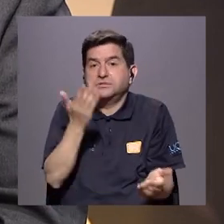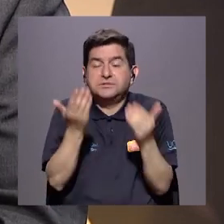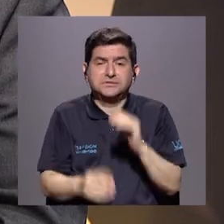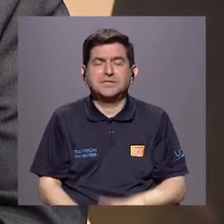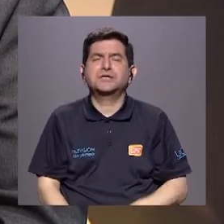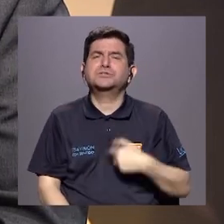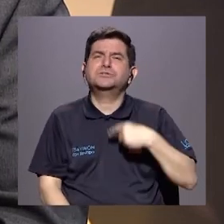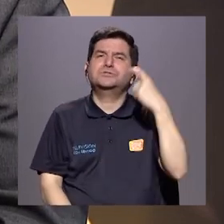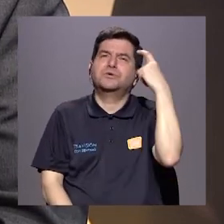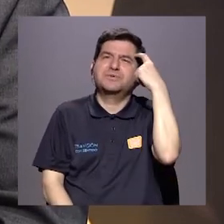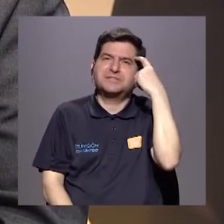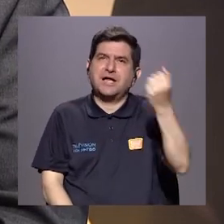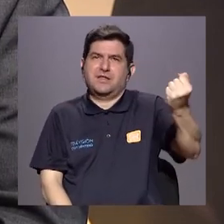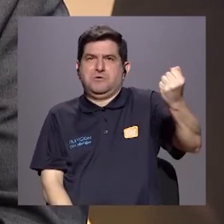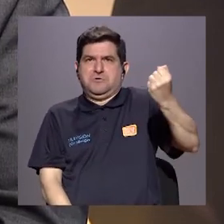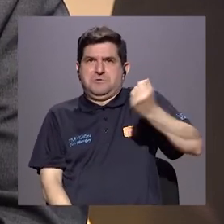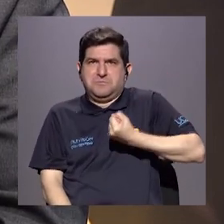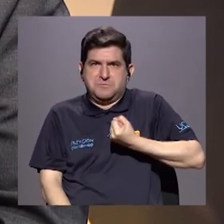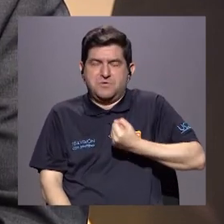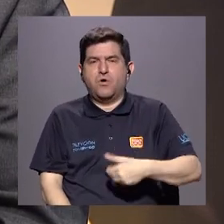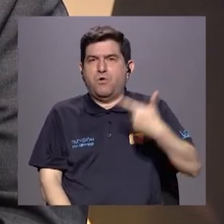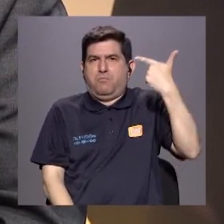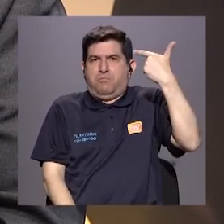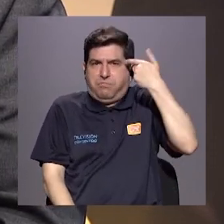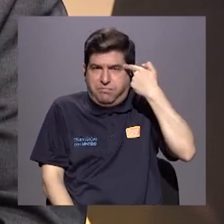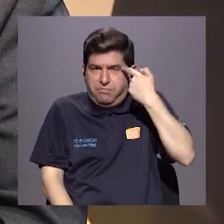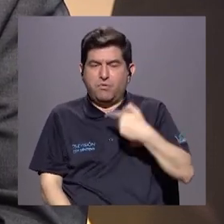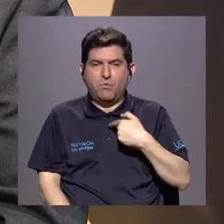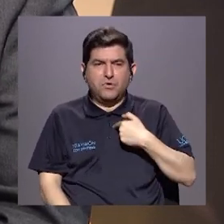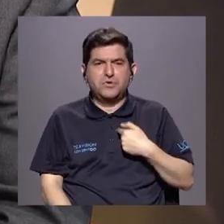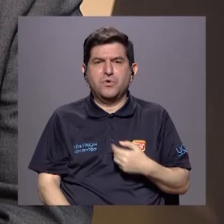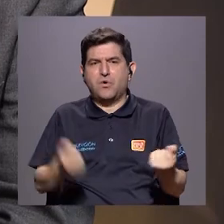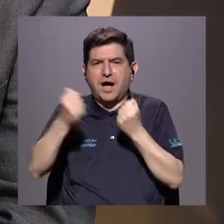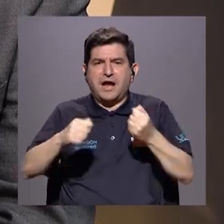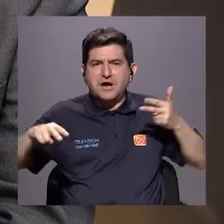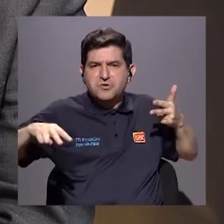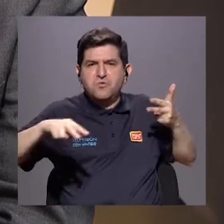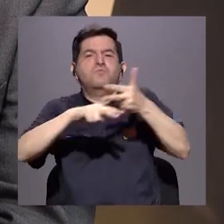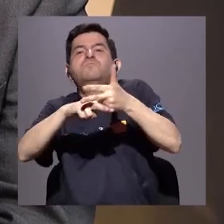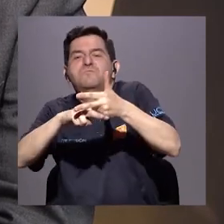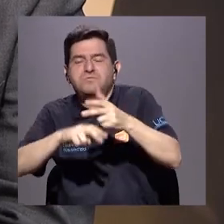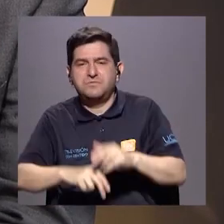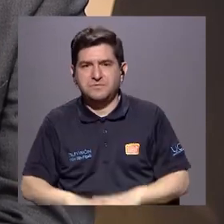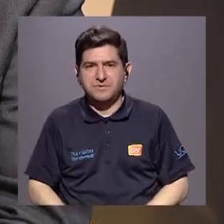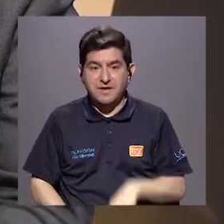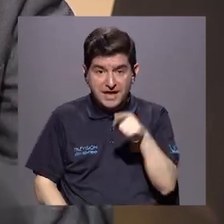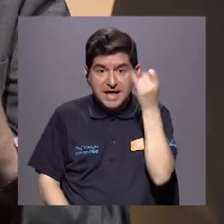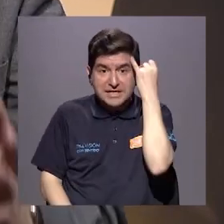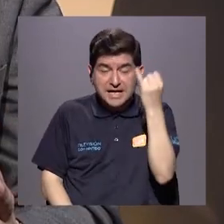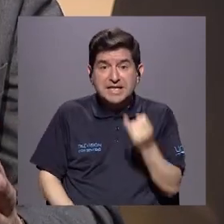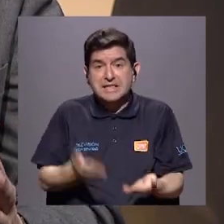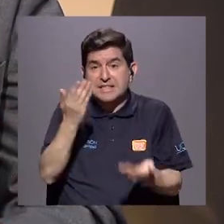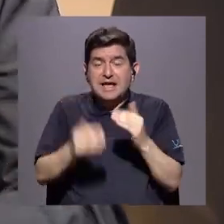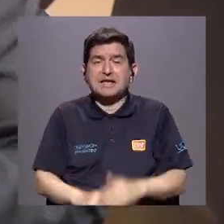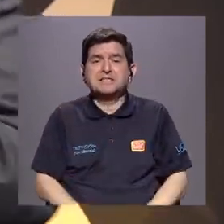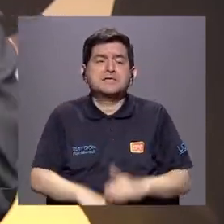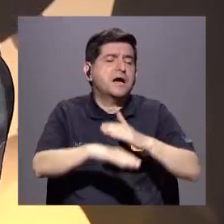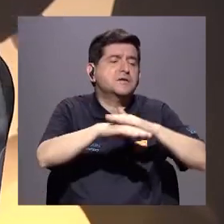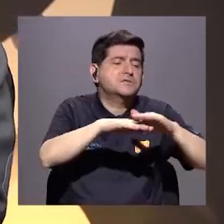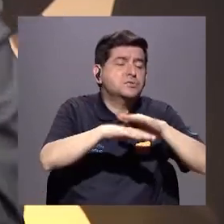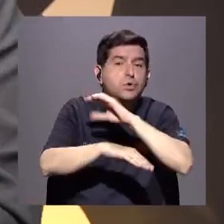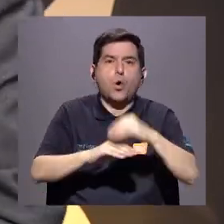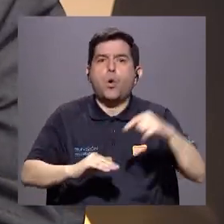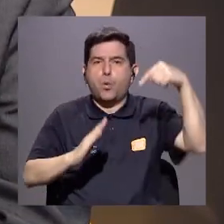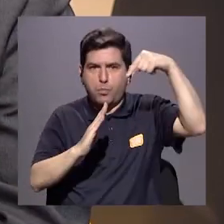música yo pensaba matarme yo he pensado tirarme león carlos eso es una ideación pero es por eso te digo que puede ser muy vaga como